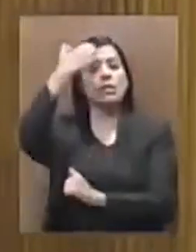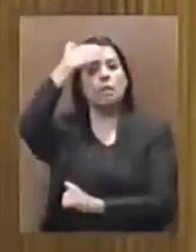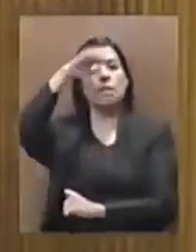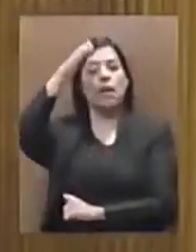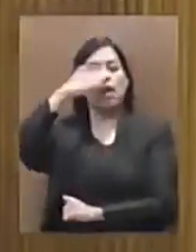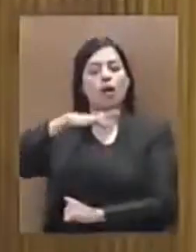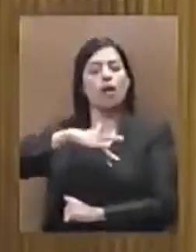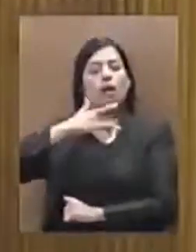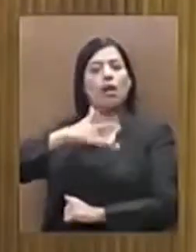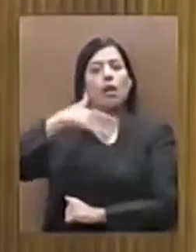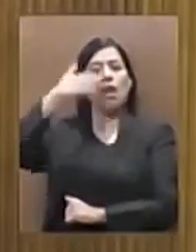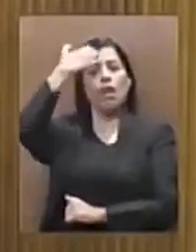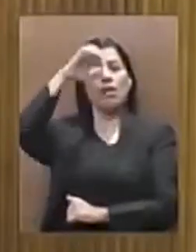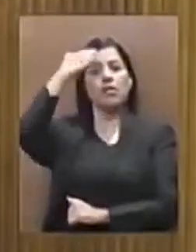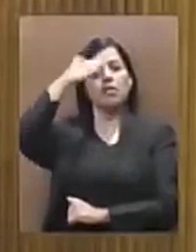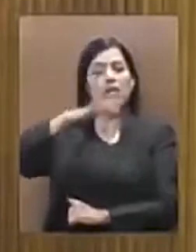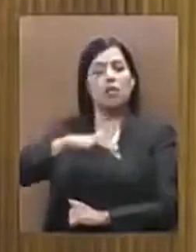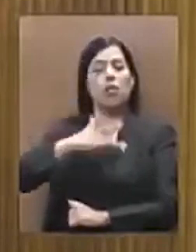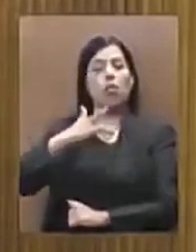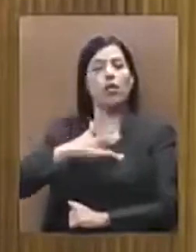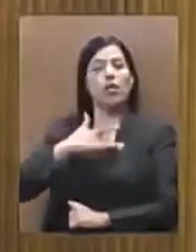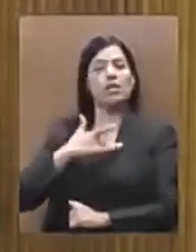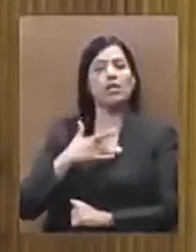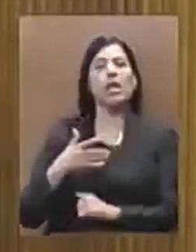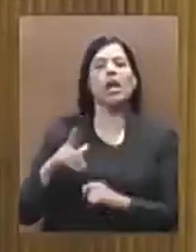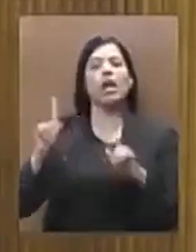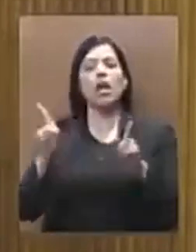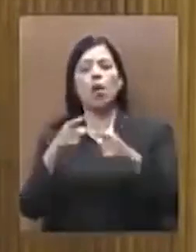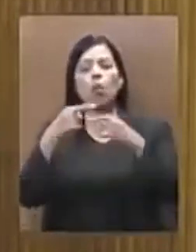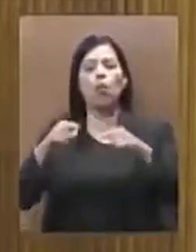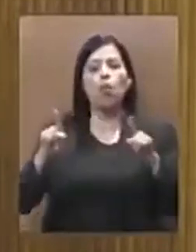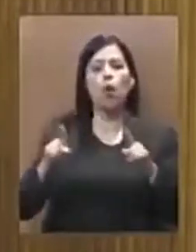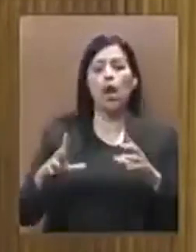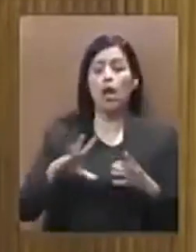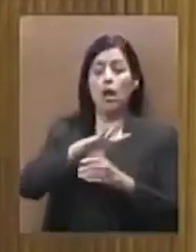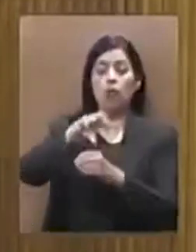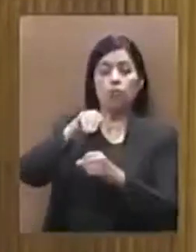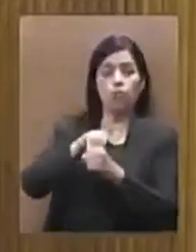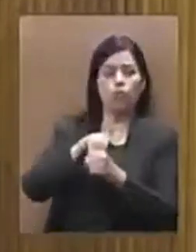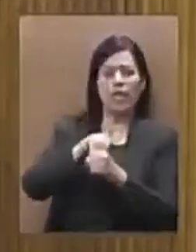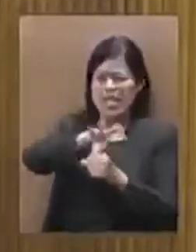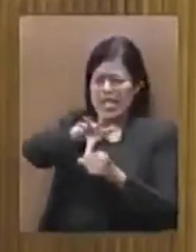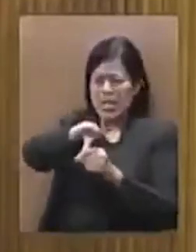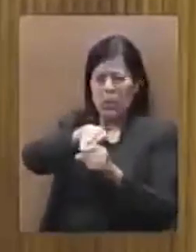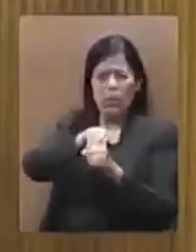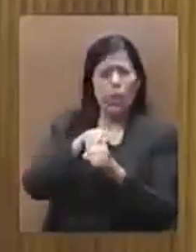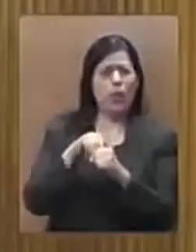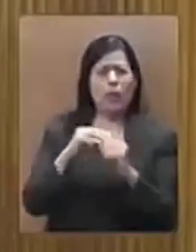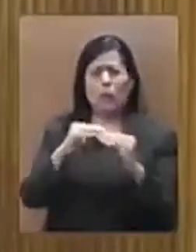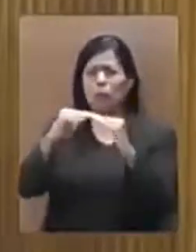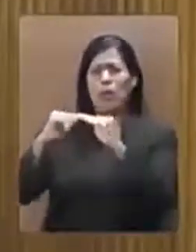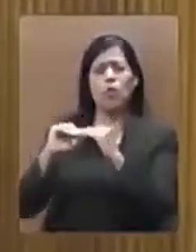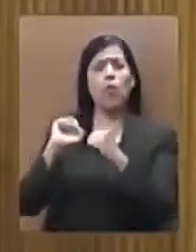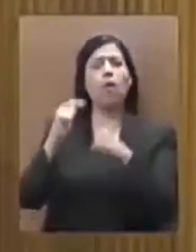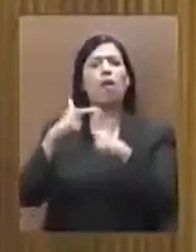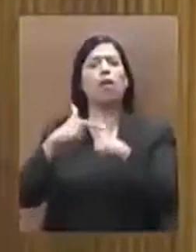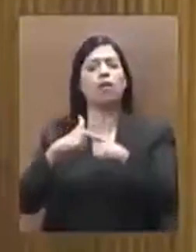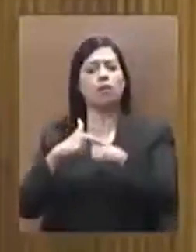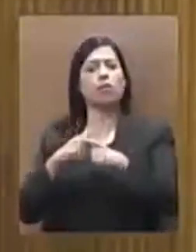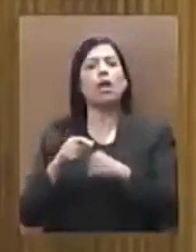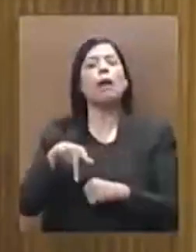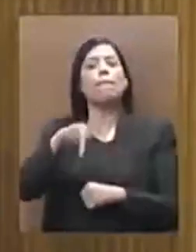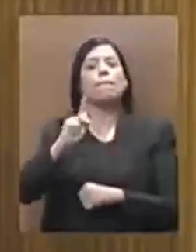la experiencia sensorial de estar en un evento masivo incluidos total y completamente en la sociedad pero sobre